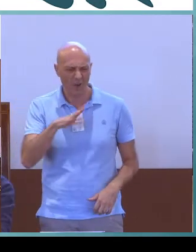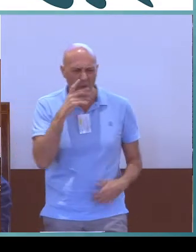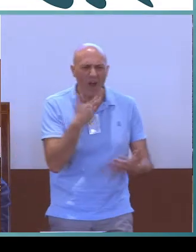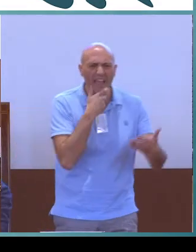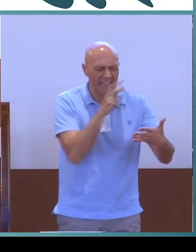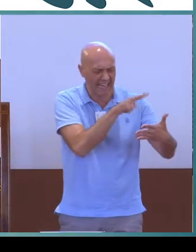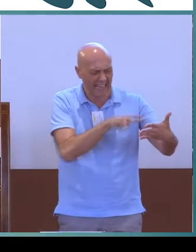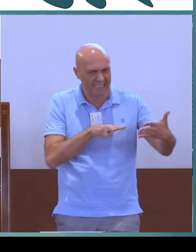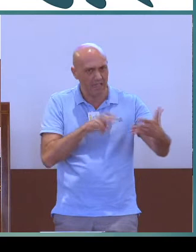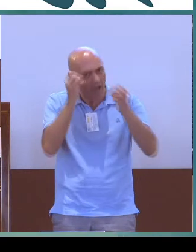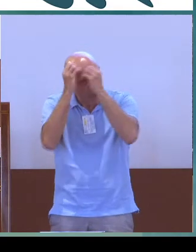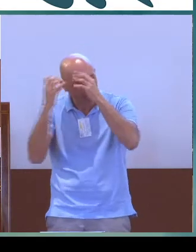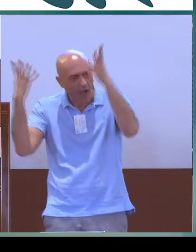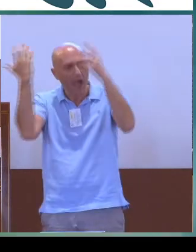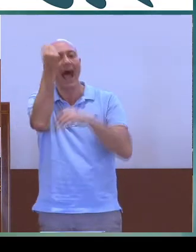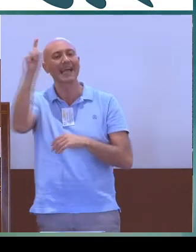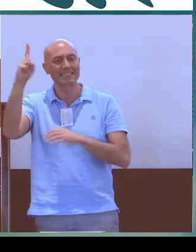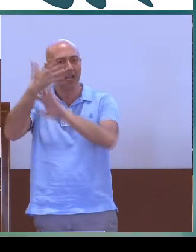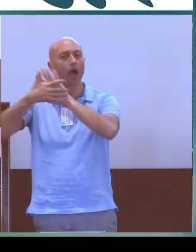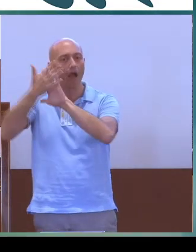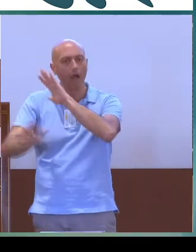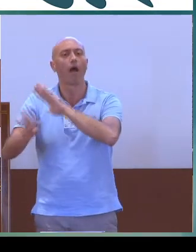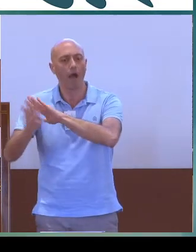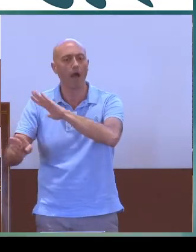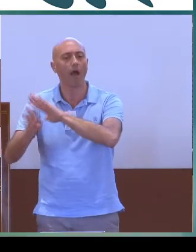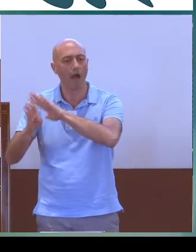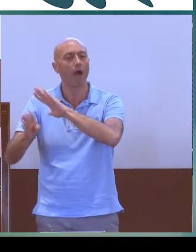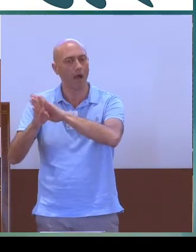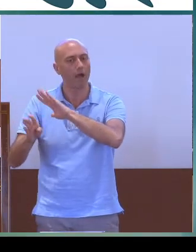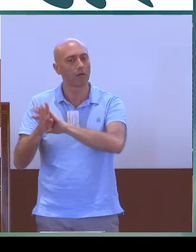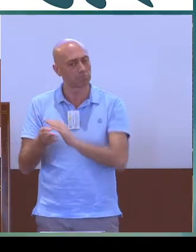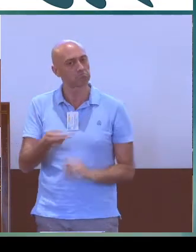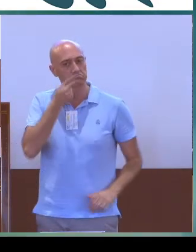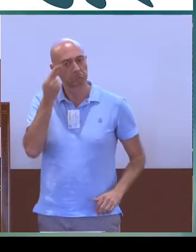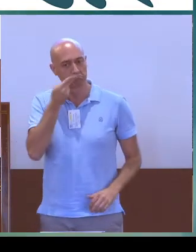Y el primer experimento que vamos a investigar esta activación